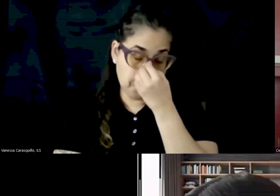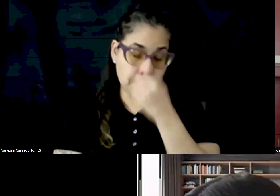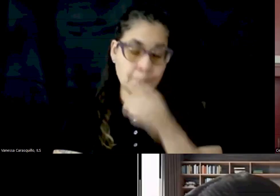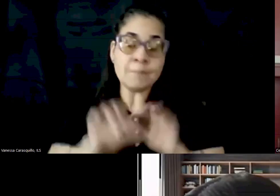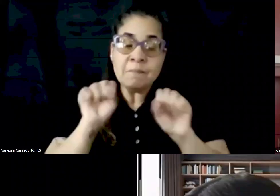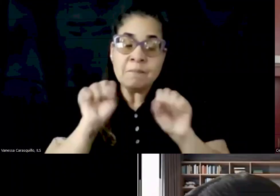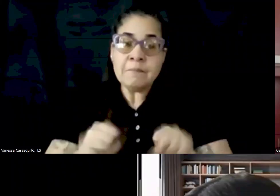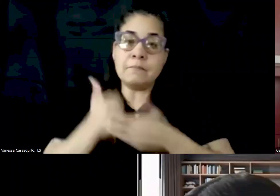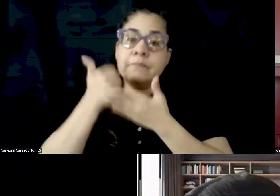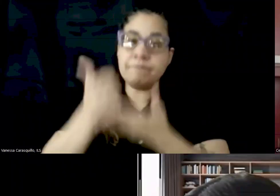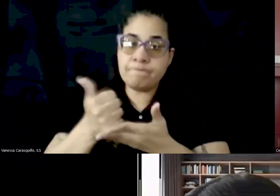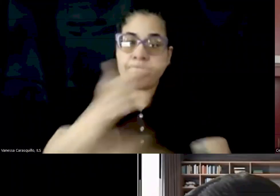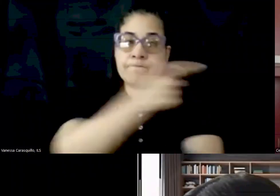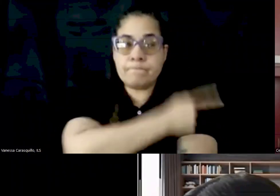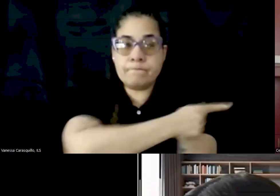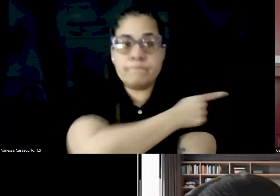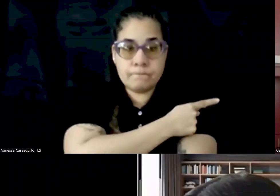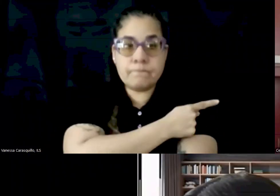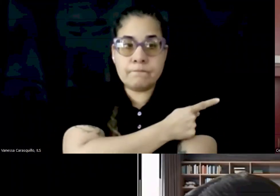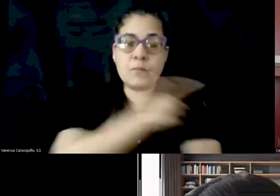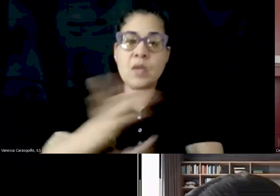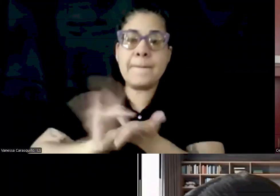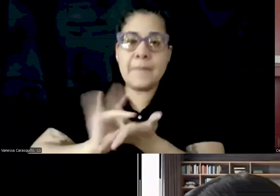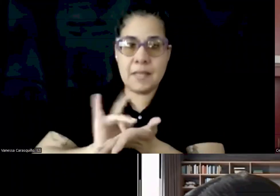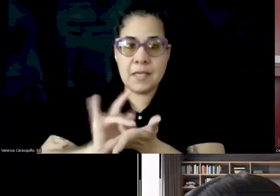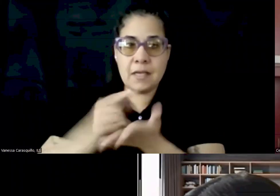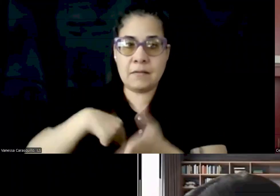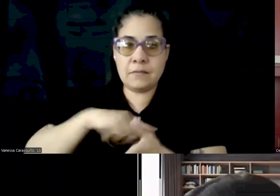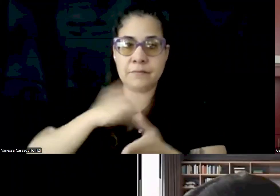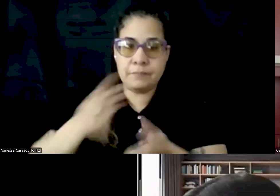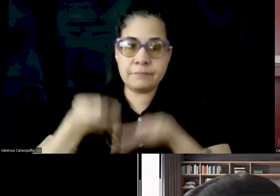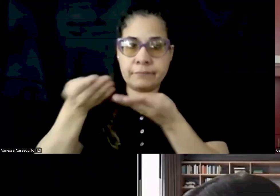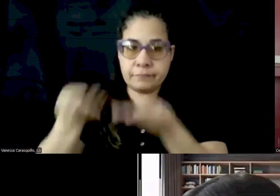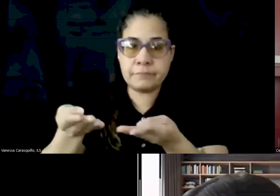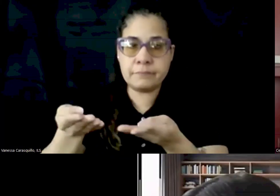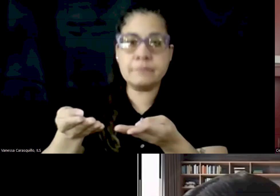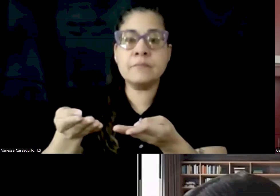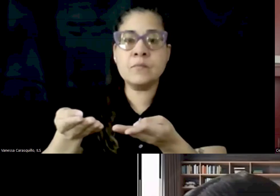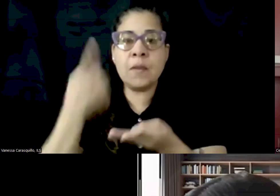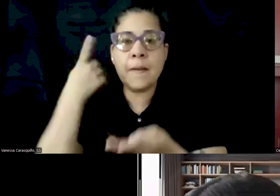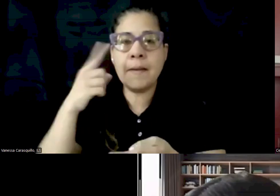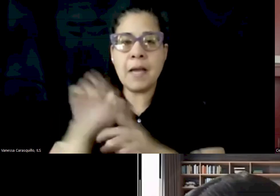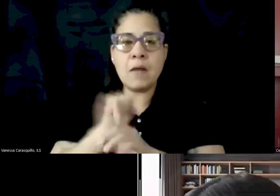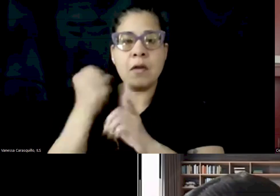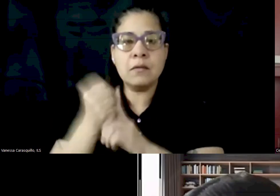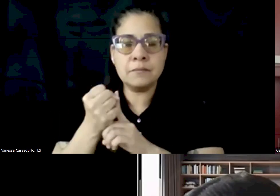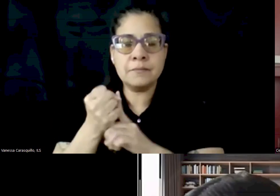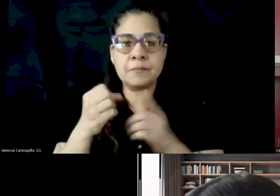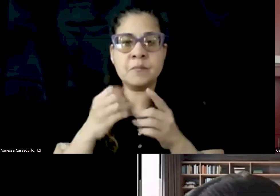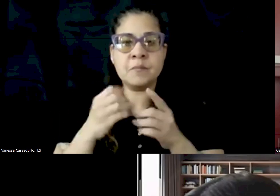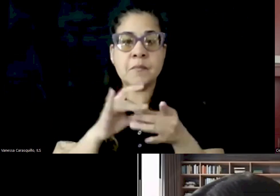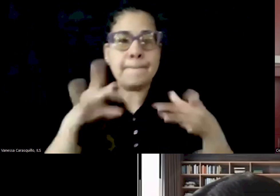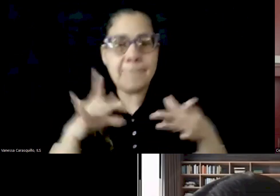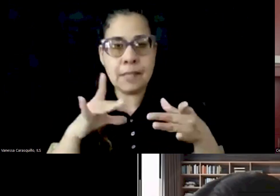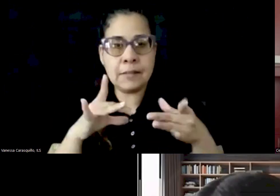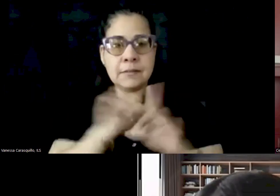ayudar a un paciente a dar un medicamento que lo llamamos off-label, o sea que para una condición que está fuera de las indicaciones del FDA.